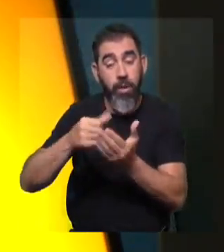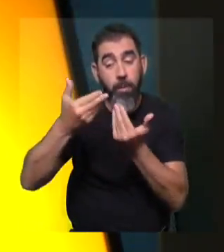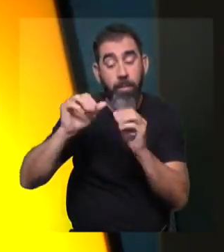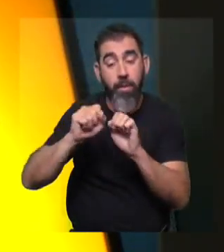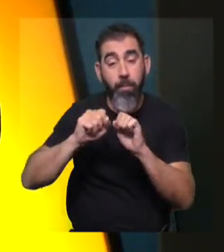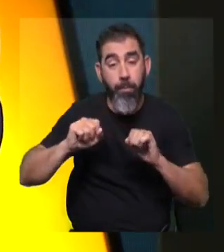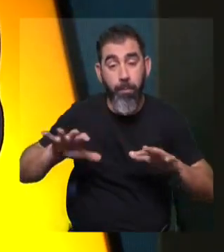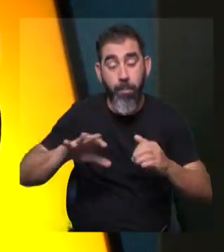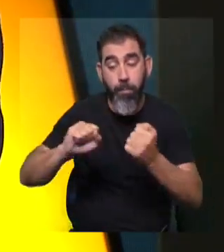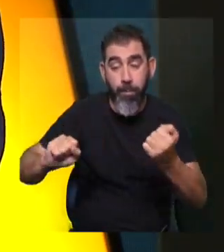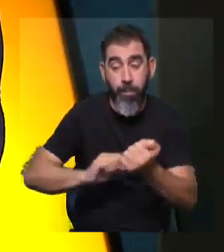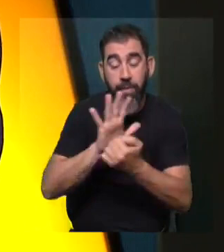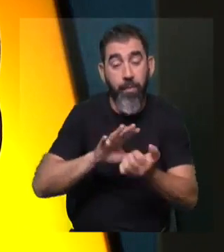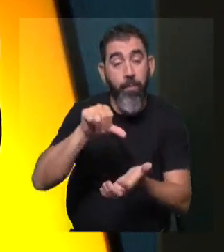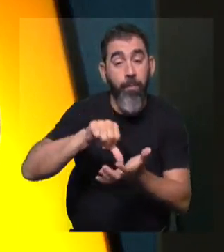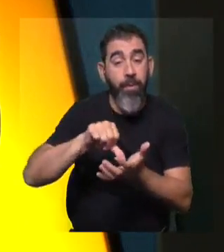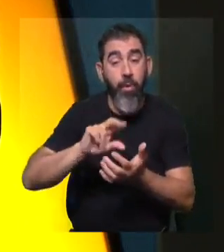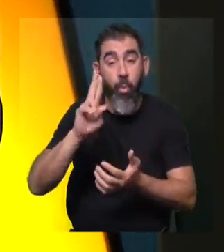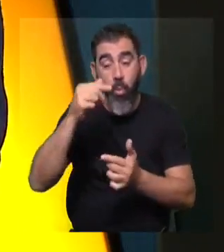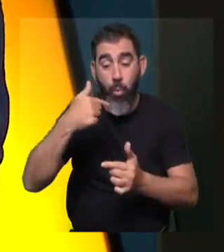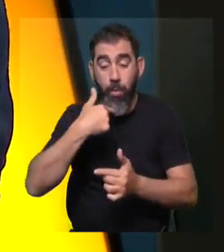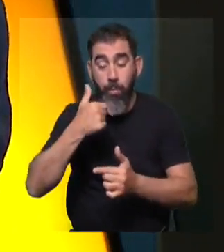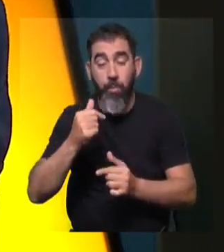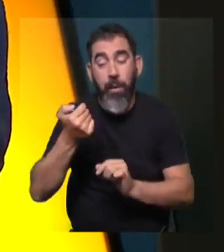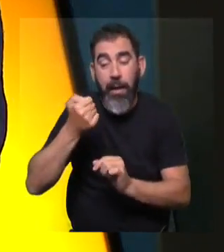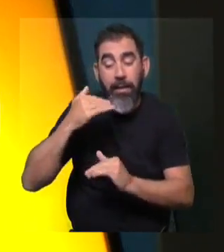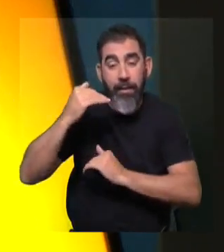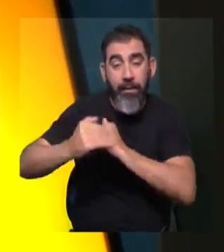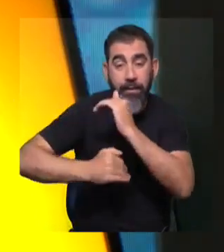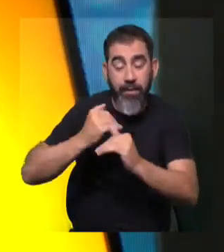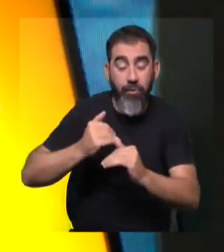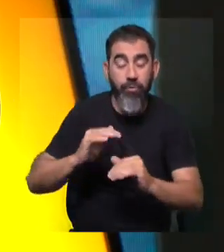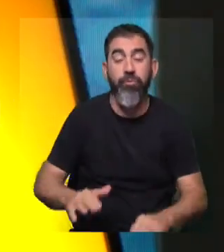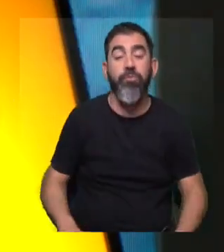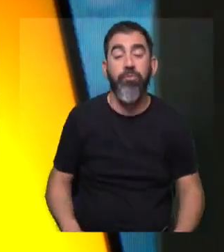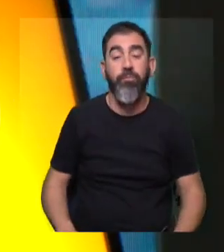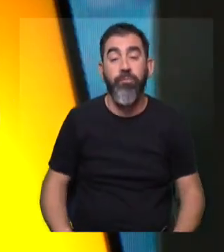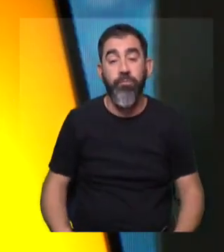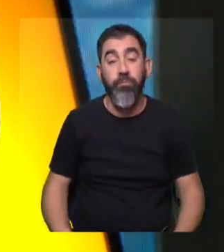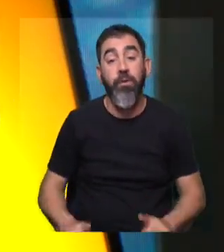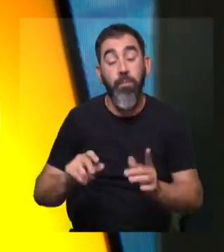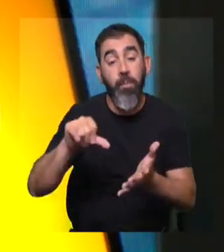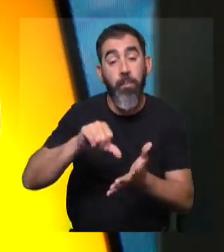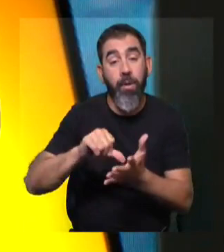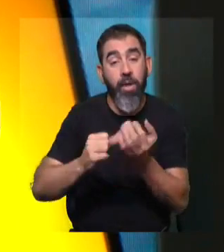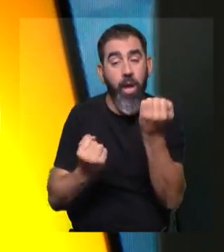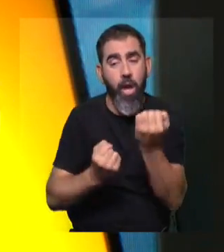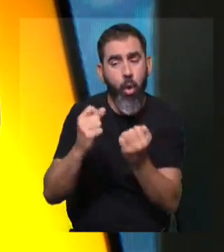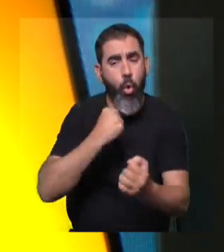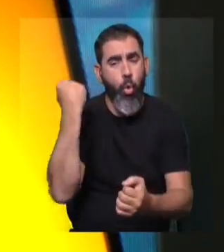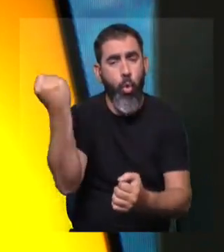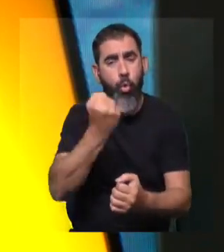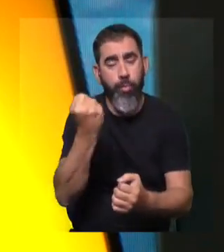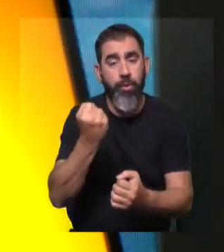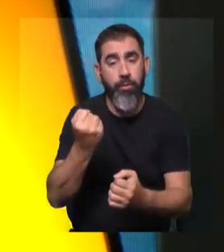la pandemia, en países como el nuestro, países en vías de desarrollo que les dicen, Claro. pero también en países de las economías centrales. Yo